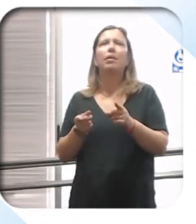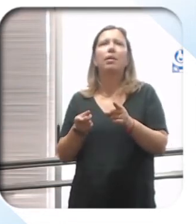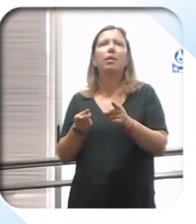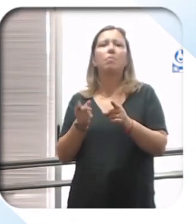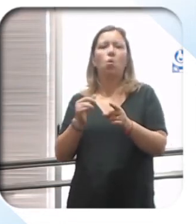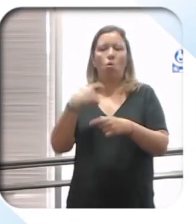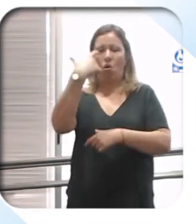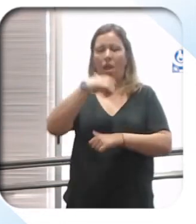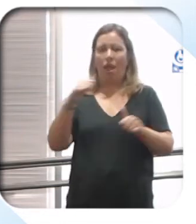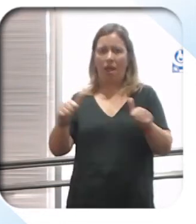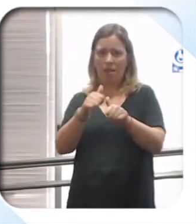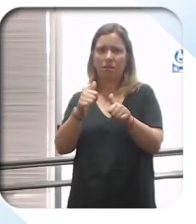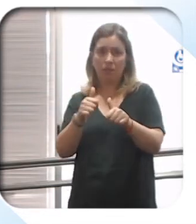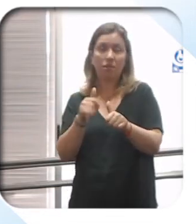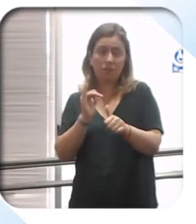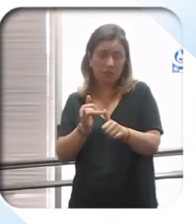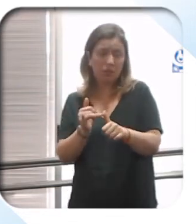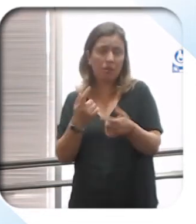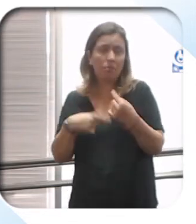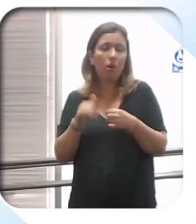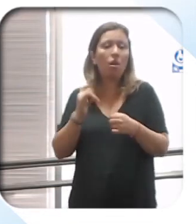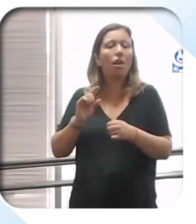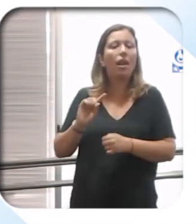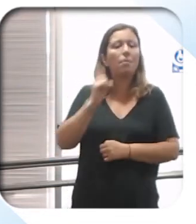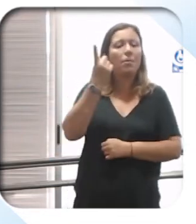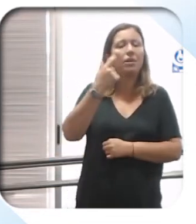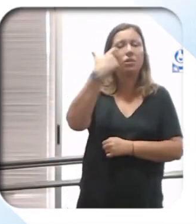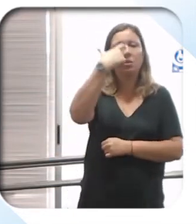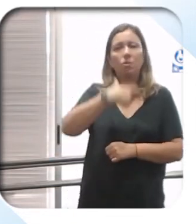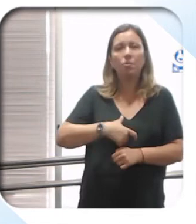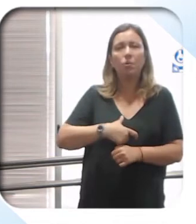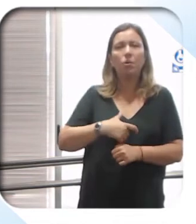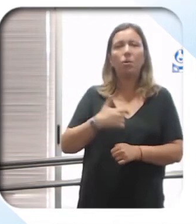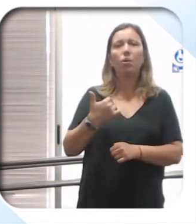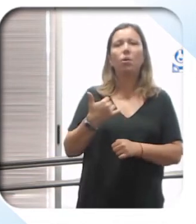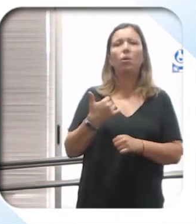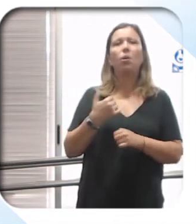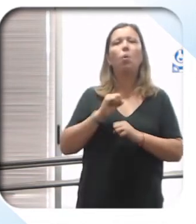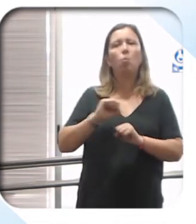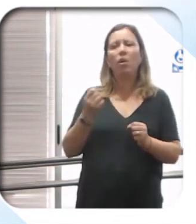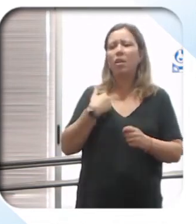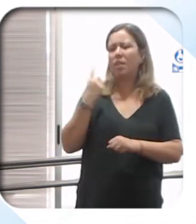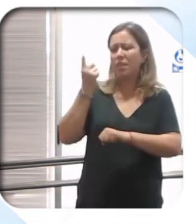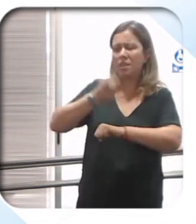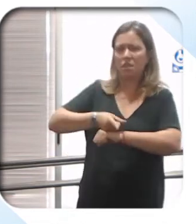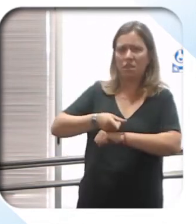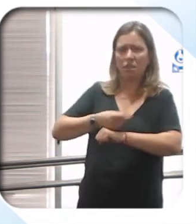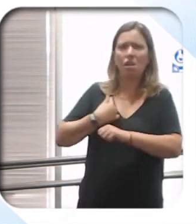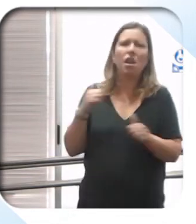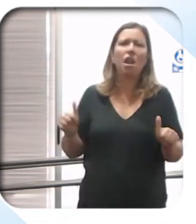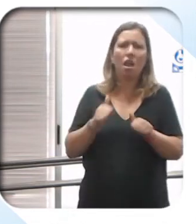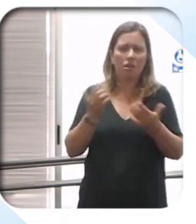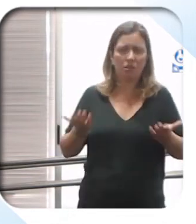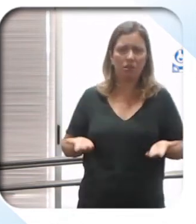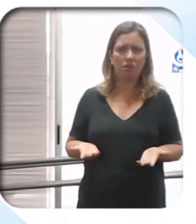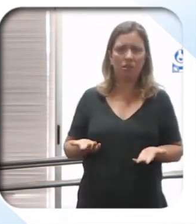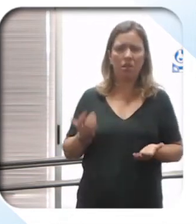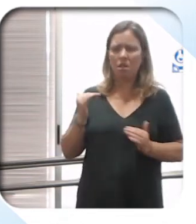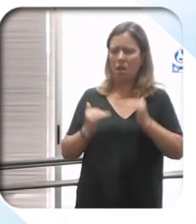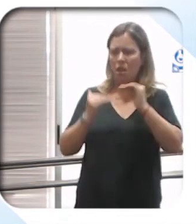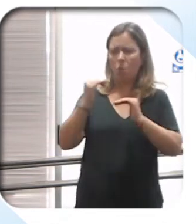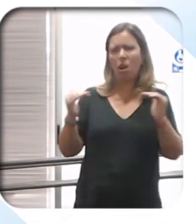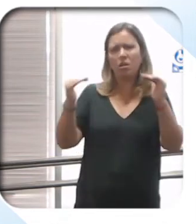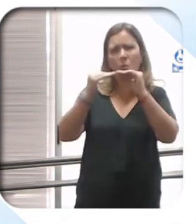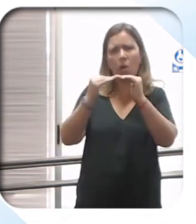con esta postura. Principios de la bioética para decidir qué hago, equidad,